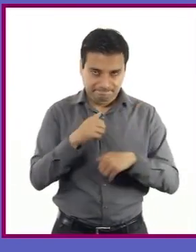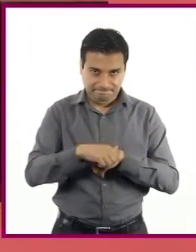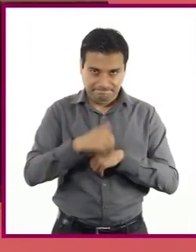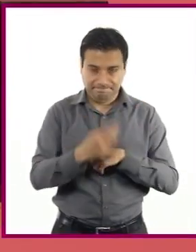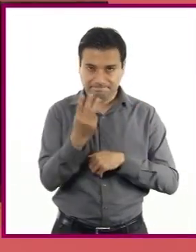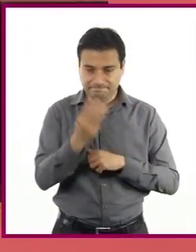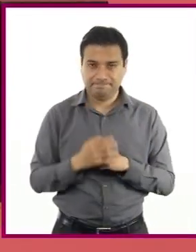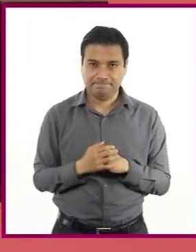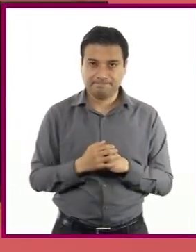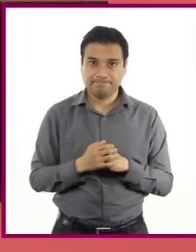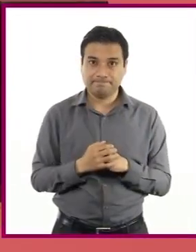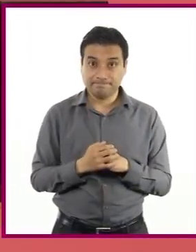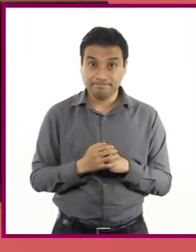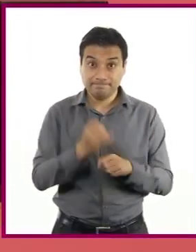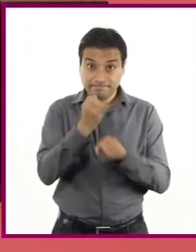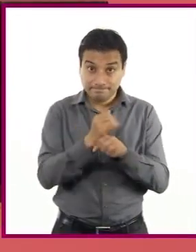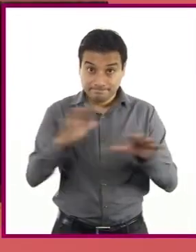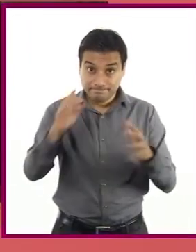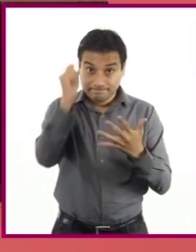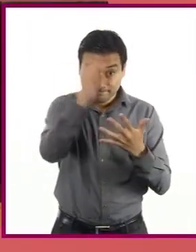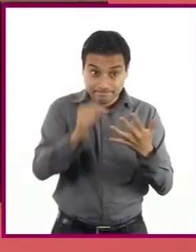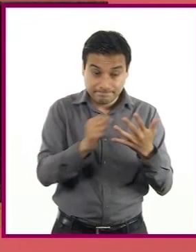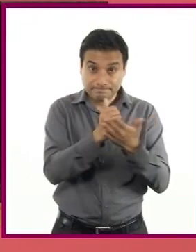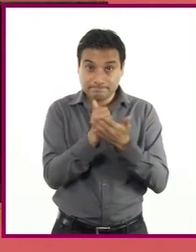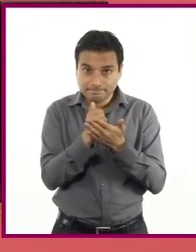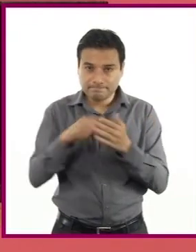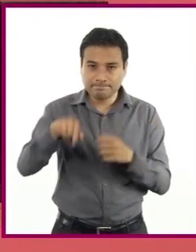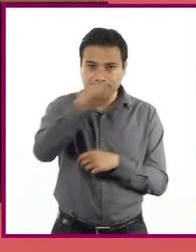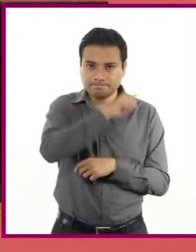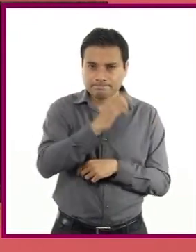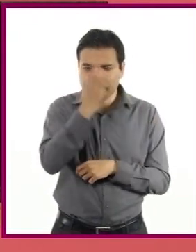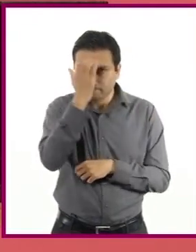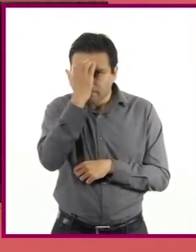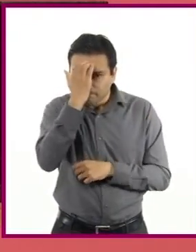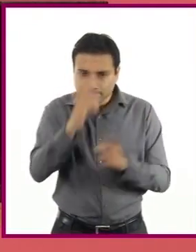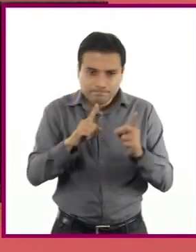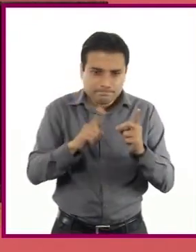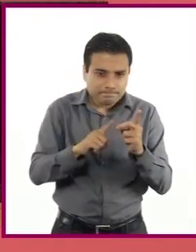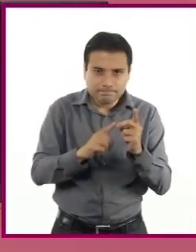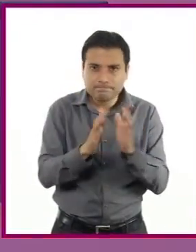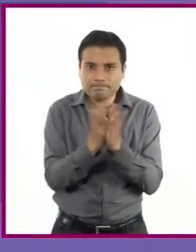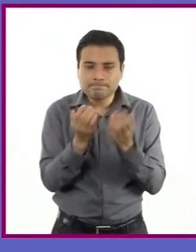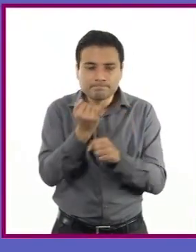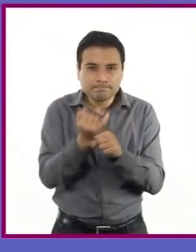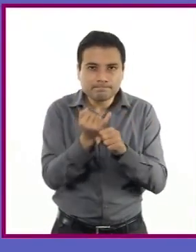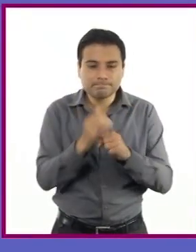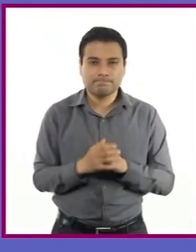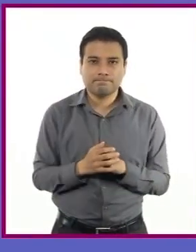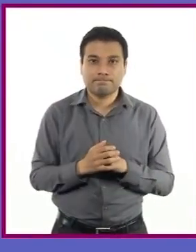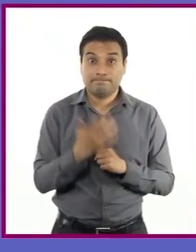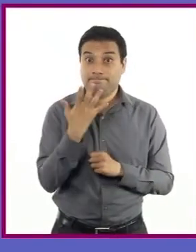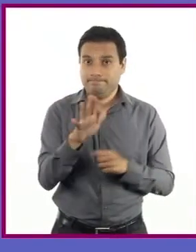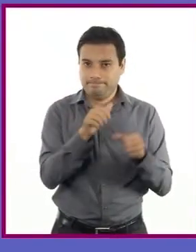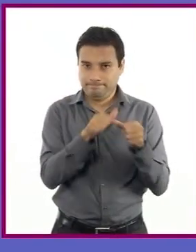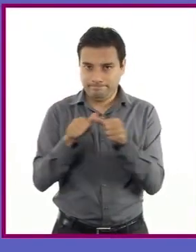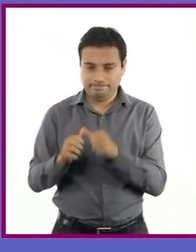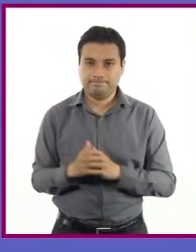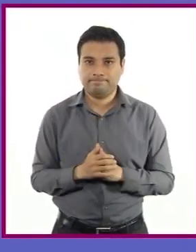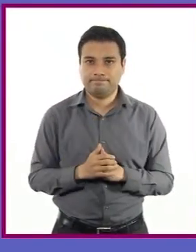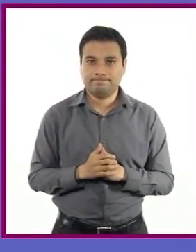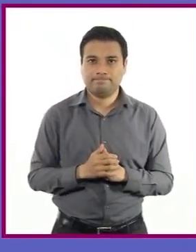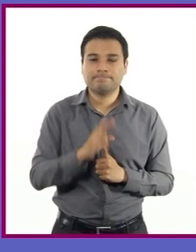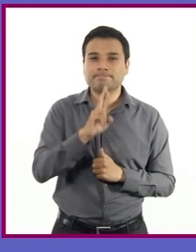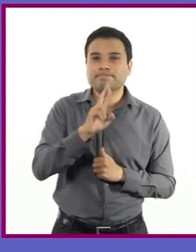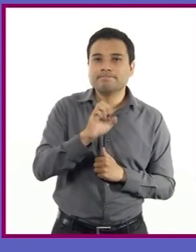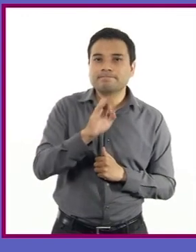de datos que permiten la localización del libro de donde se extrajo la información citada en un texto, 10 letras.